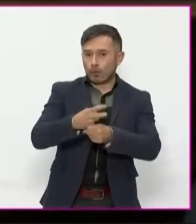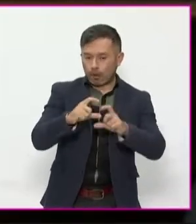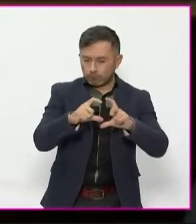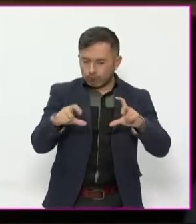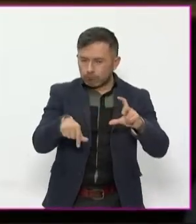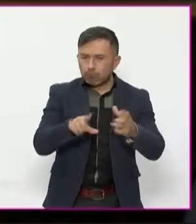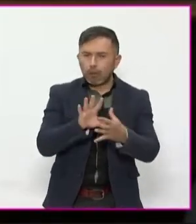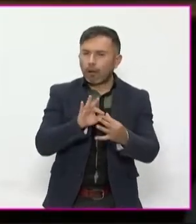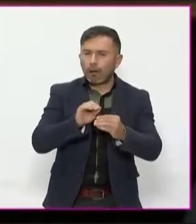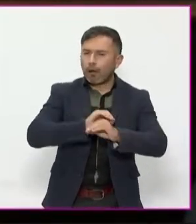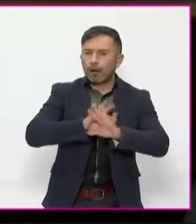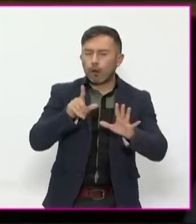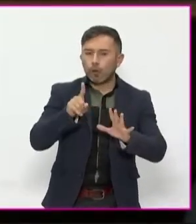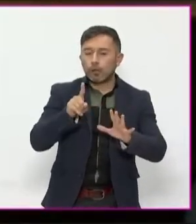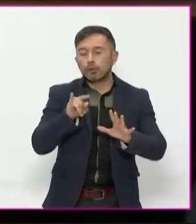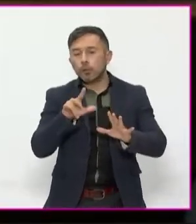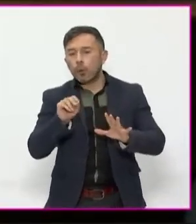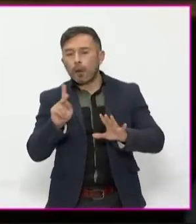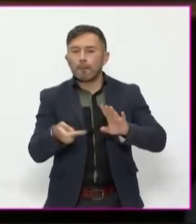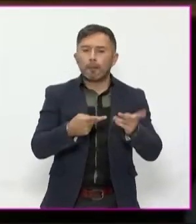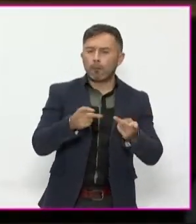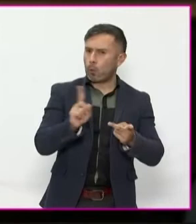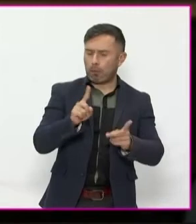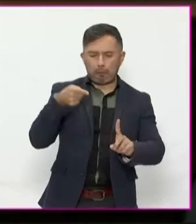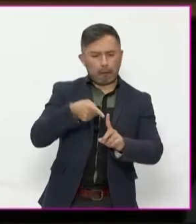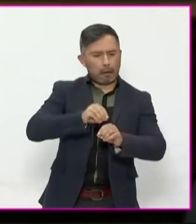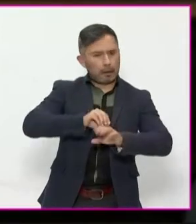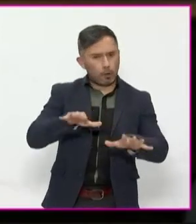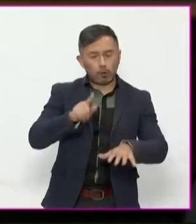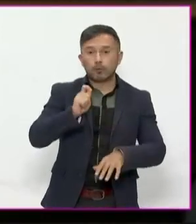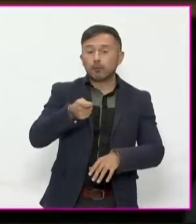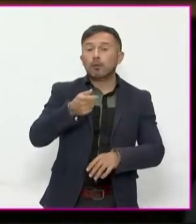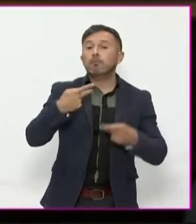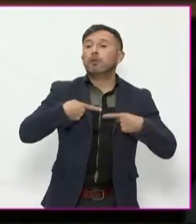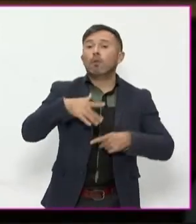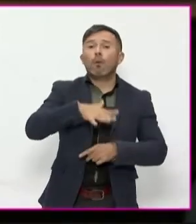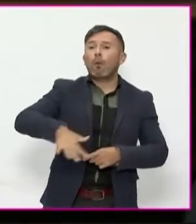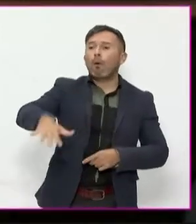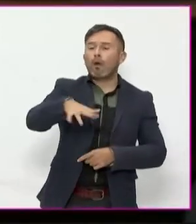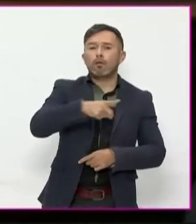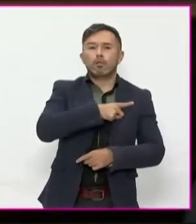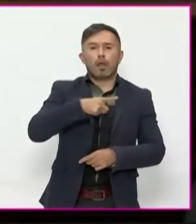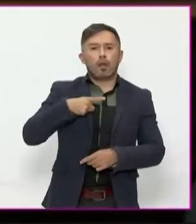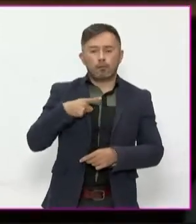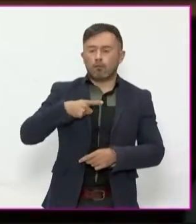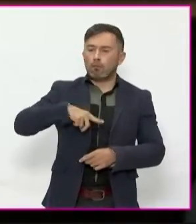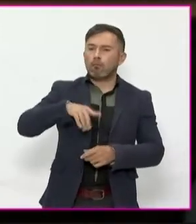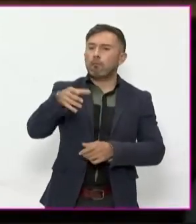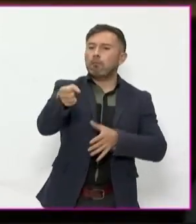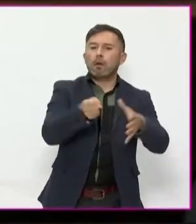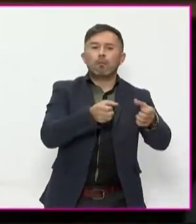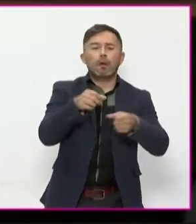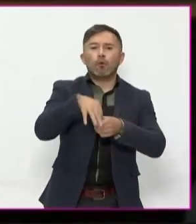al establecer que es derecho de la ciudadanía poder ser votadas en condiciones de paridad para todos